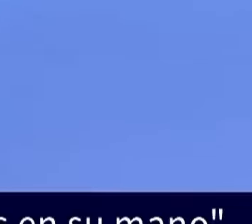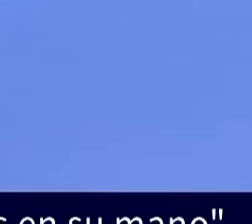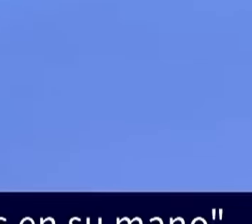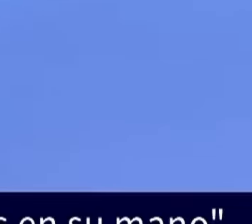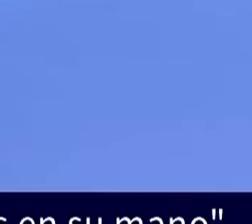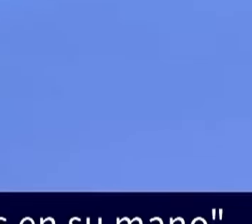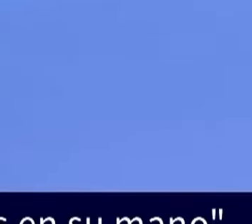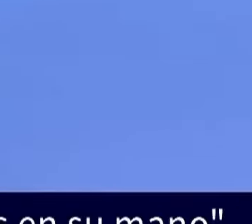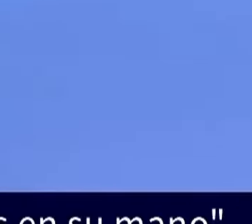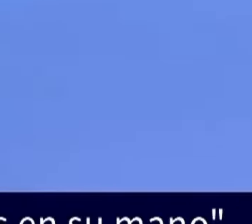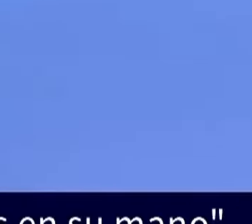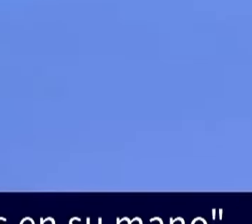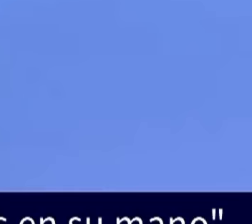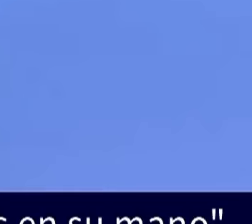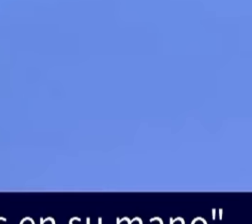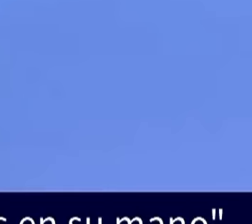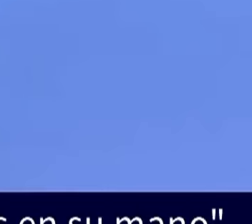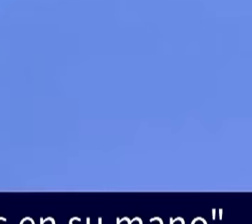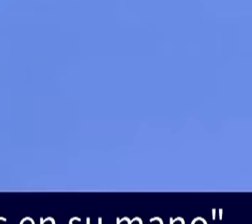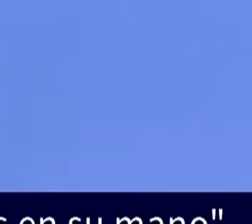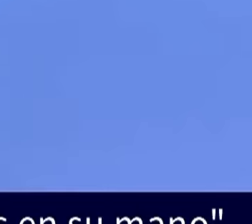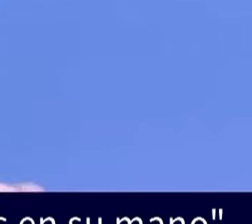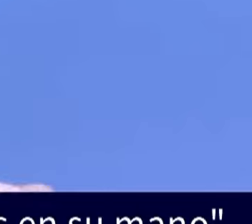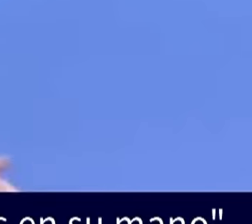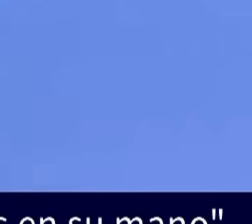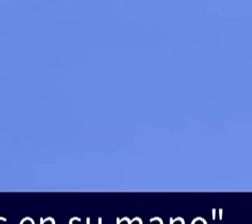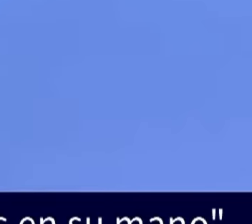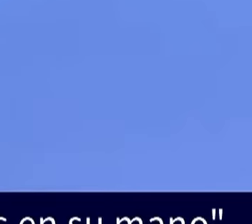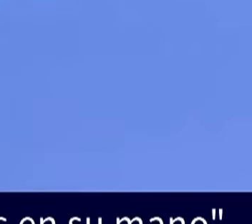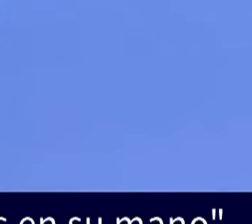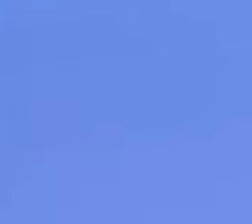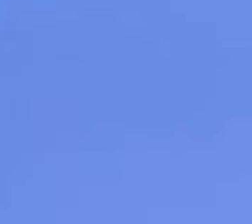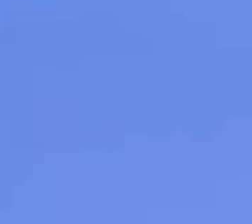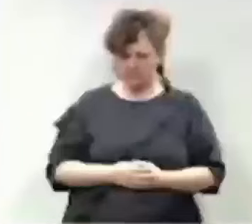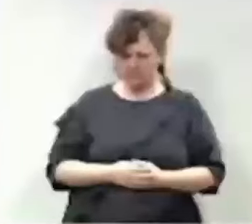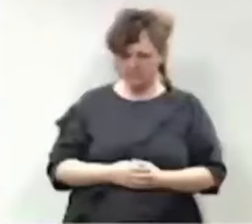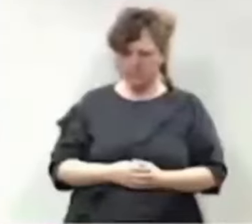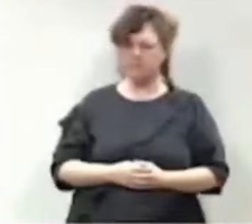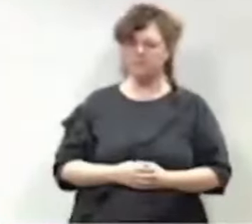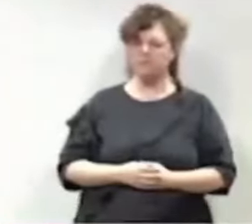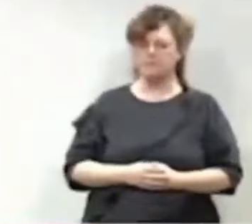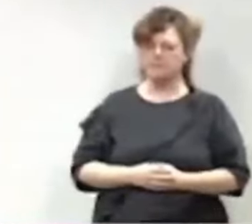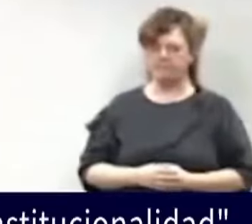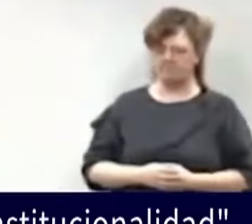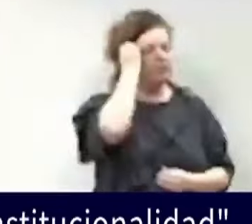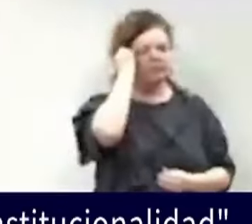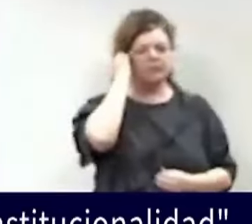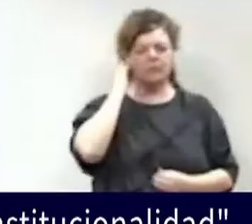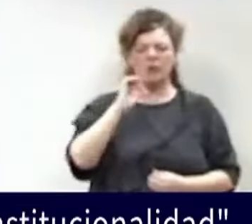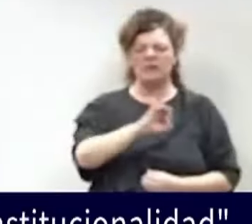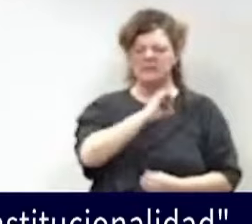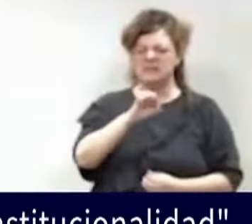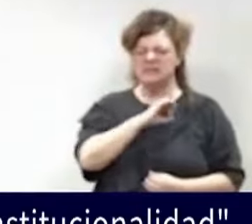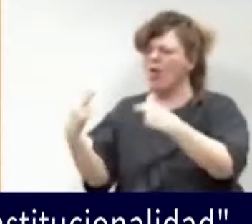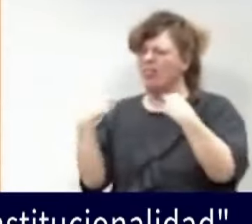por parte del partido popular utilizando pues todas las herramientas filibusteras que le están en su mano y ahora los populares anuncian que elevarán ante